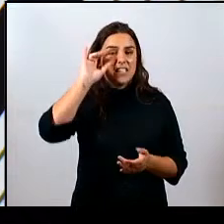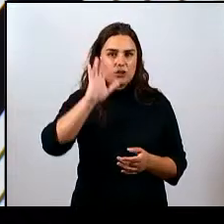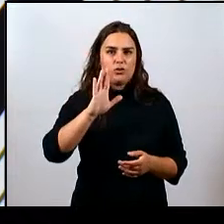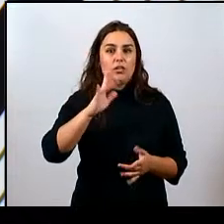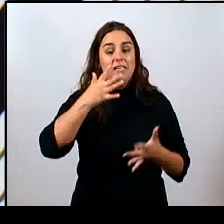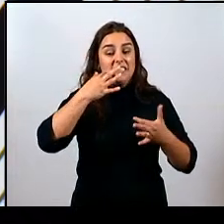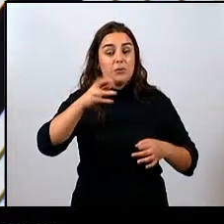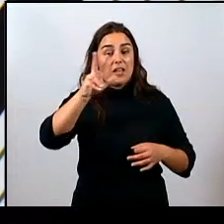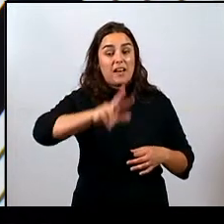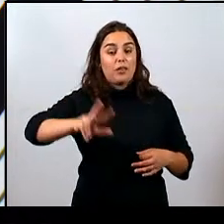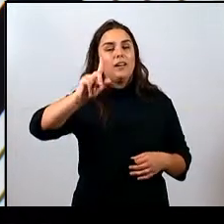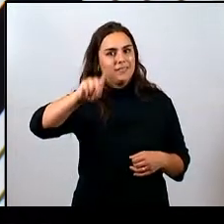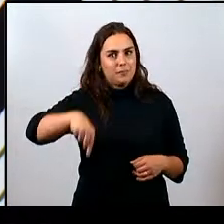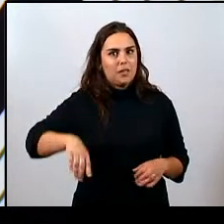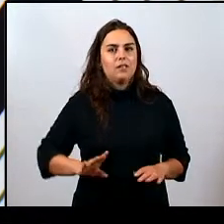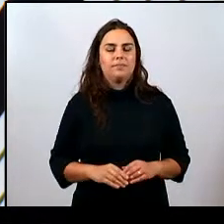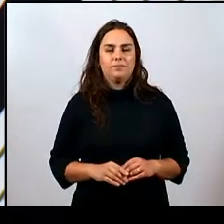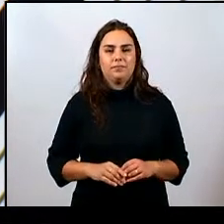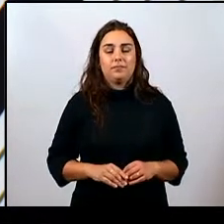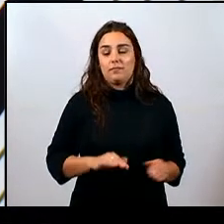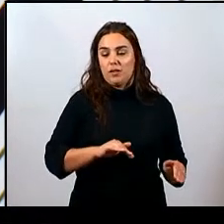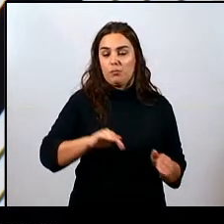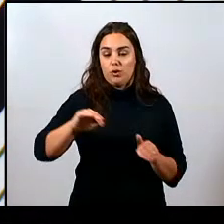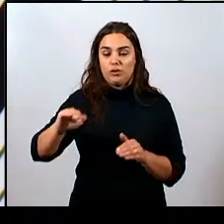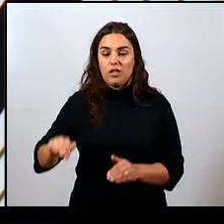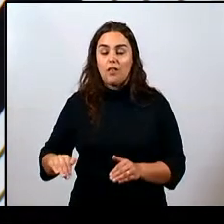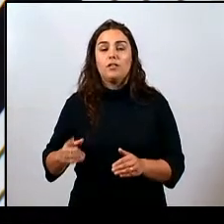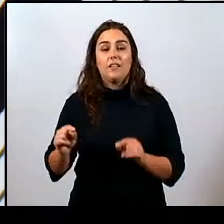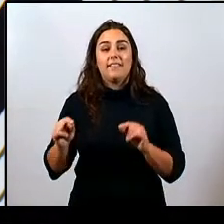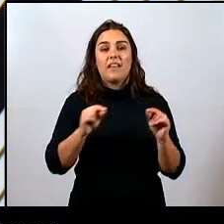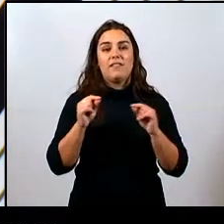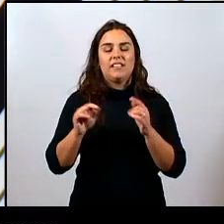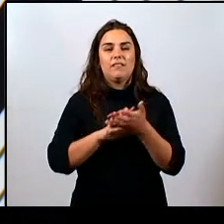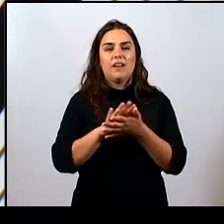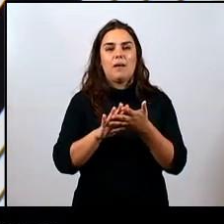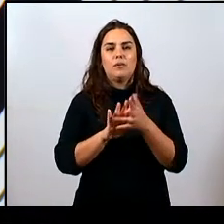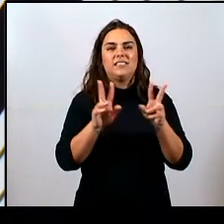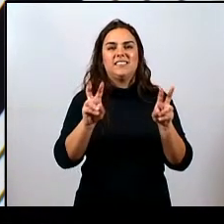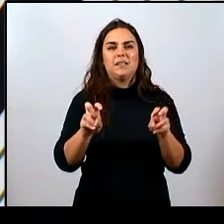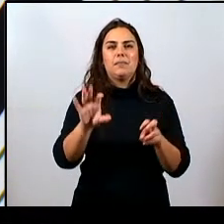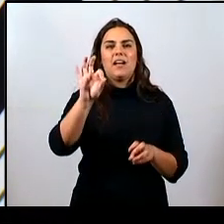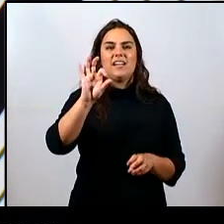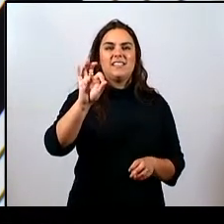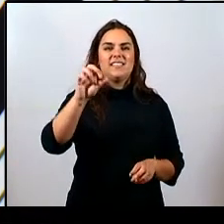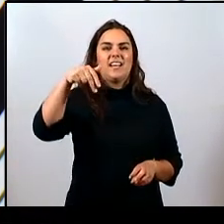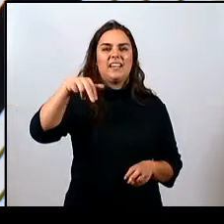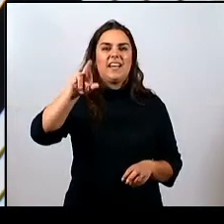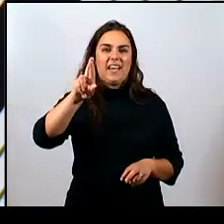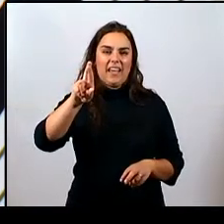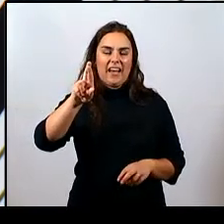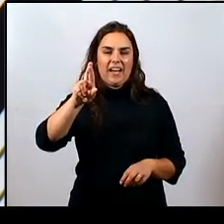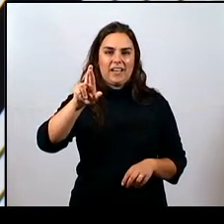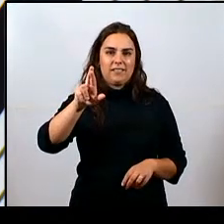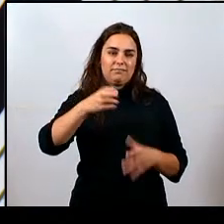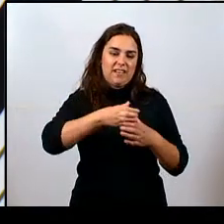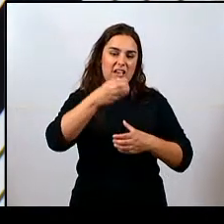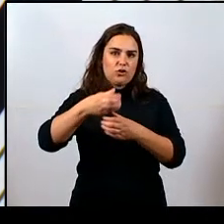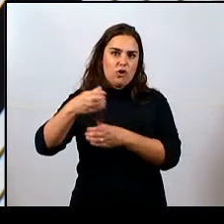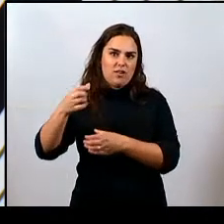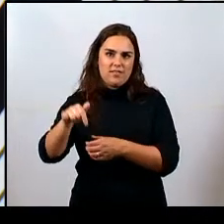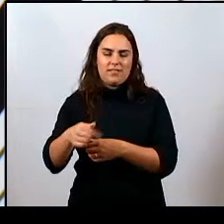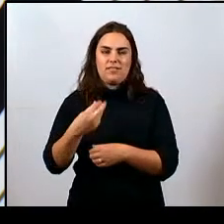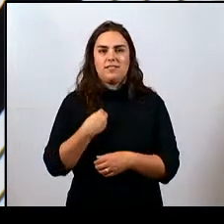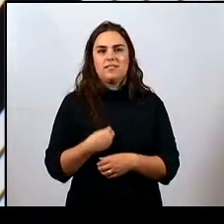seguridad nacional. Por otro lado, está el debate sobre los llamados SMR, los reactores,